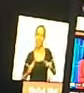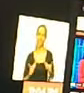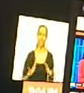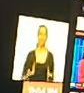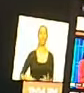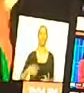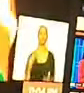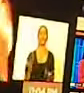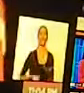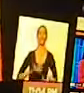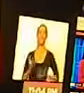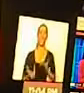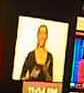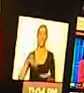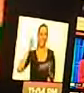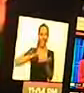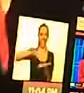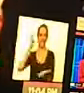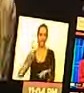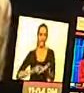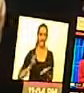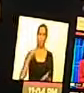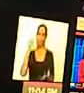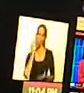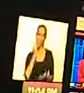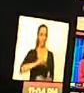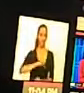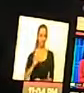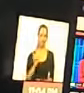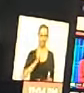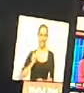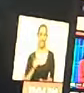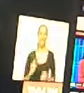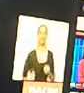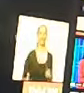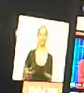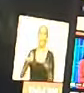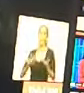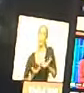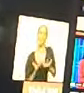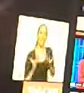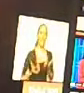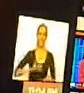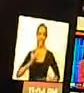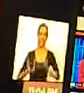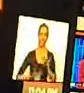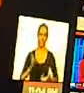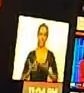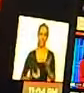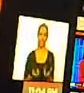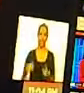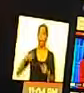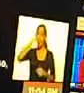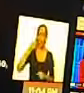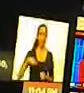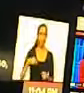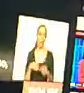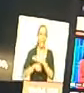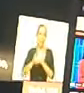pone caliente y brinda la gente. Los palos no son tontos, caray. Vienen como aceite, siempre más caliente. Mi pueblo va por todo,